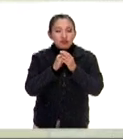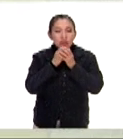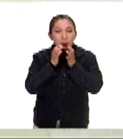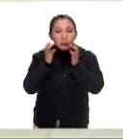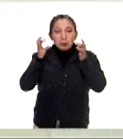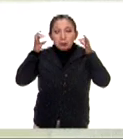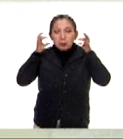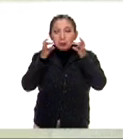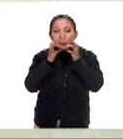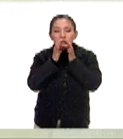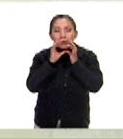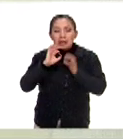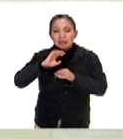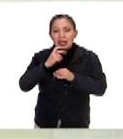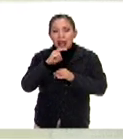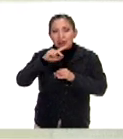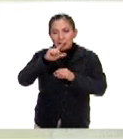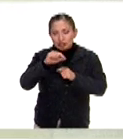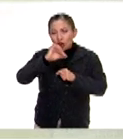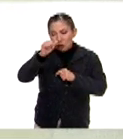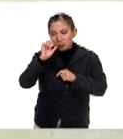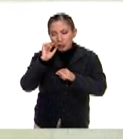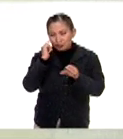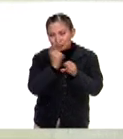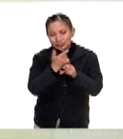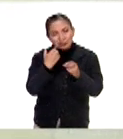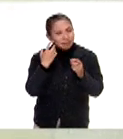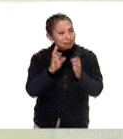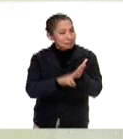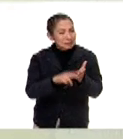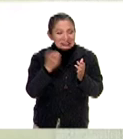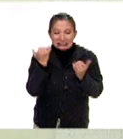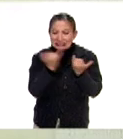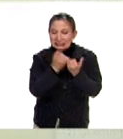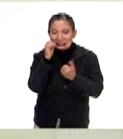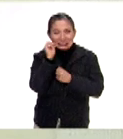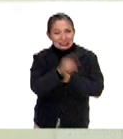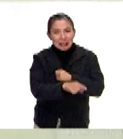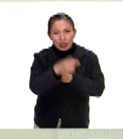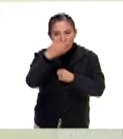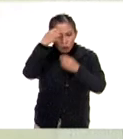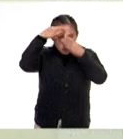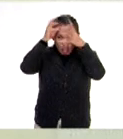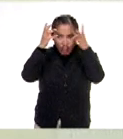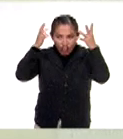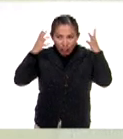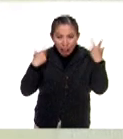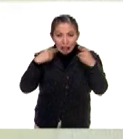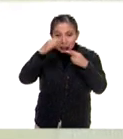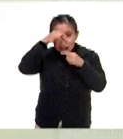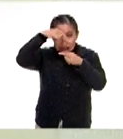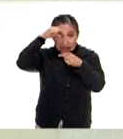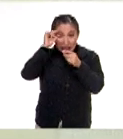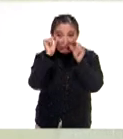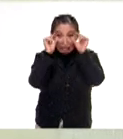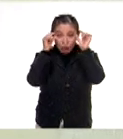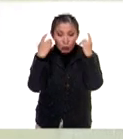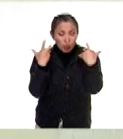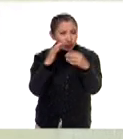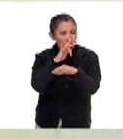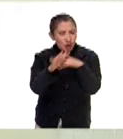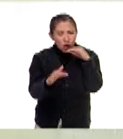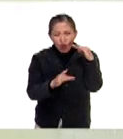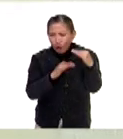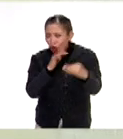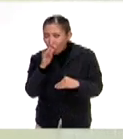ancha que tenía Chávez. Otra cosa que le representan mucho era como el pelo alborotado y sus cejas. Las cejas, todos